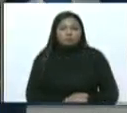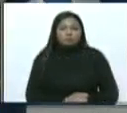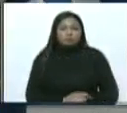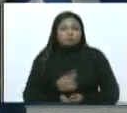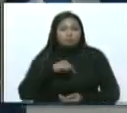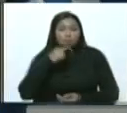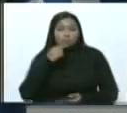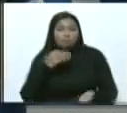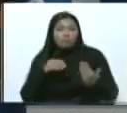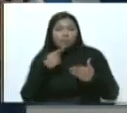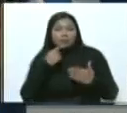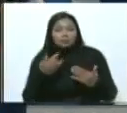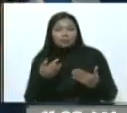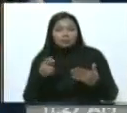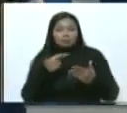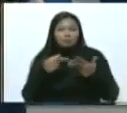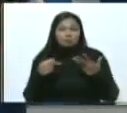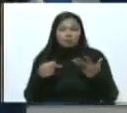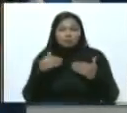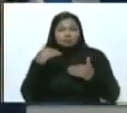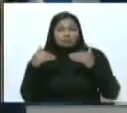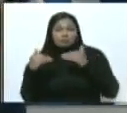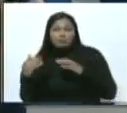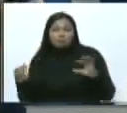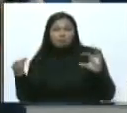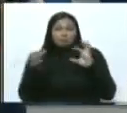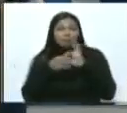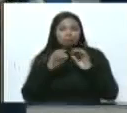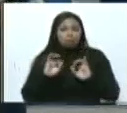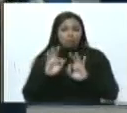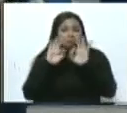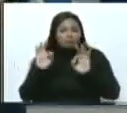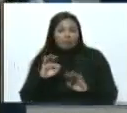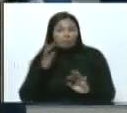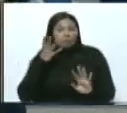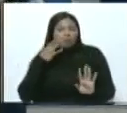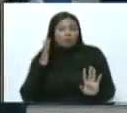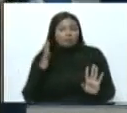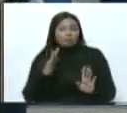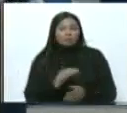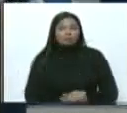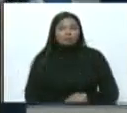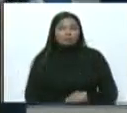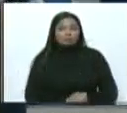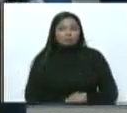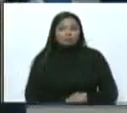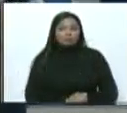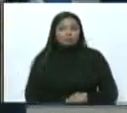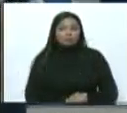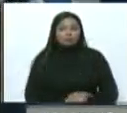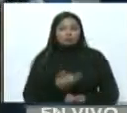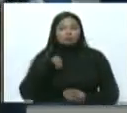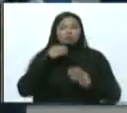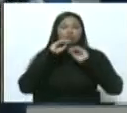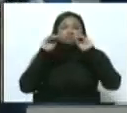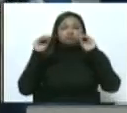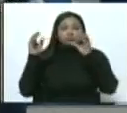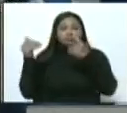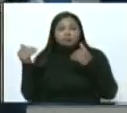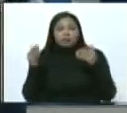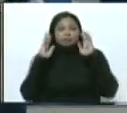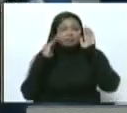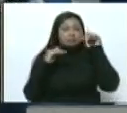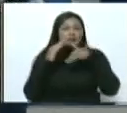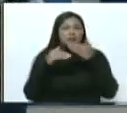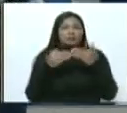decir, delitos colaterales vinculantes a esto. Por ejemplo, yo he llamado la atención, lo